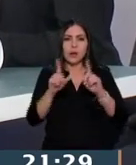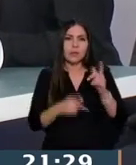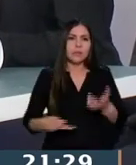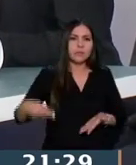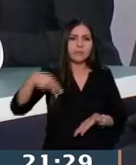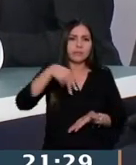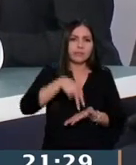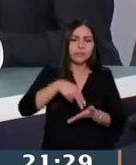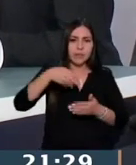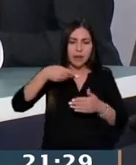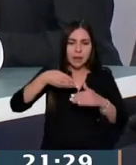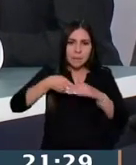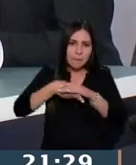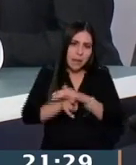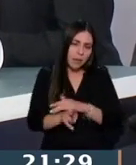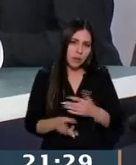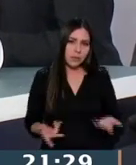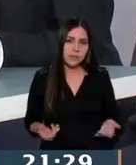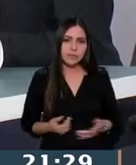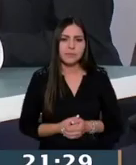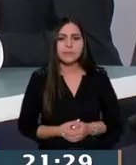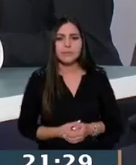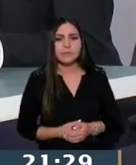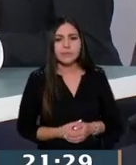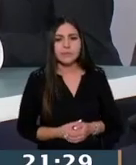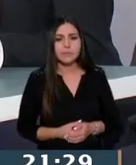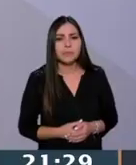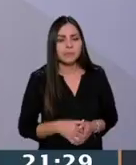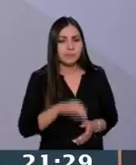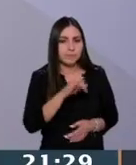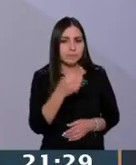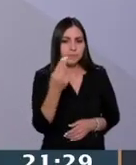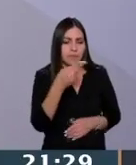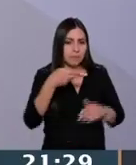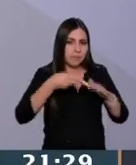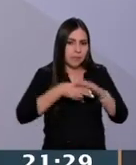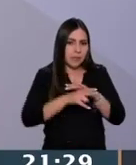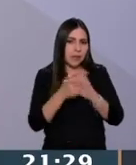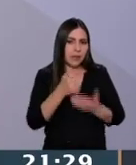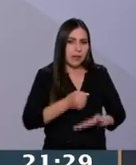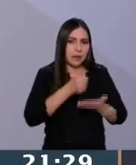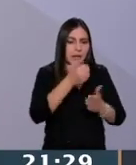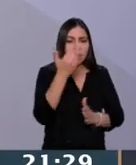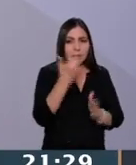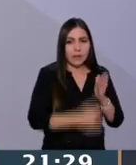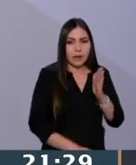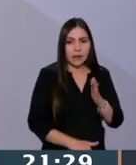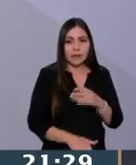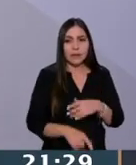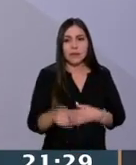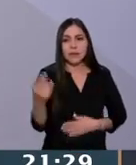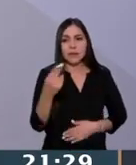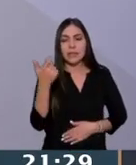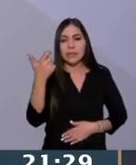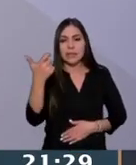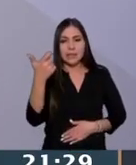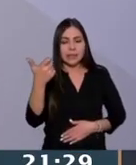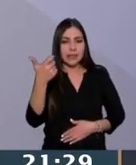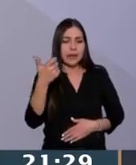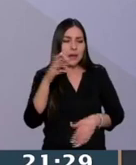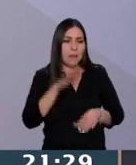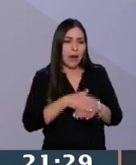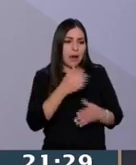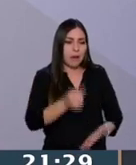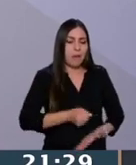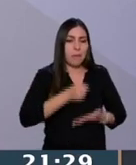la narrativa de que le falta mantenimiento al metro. Lo que se tiene que hacer es poner dinero, como si no se hubiera puesto, y además afirman que no